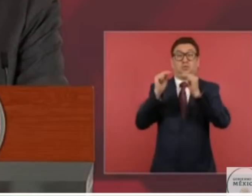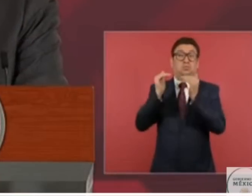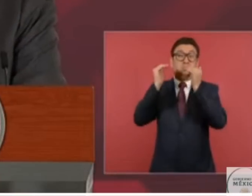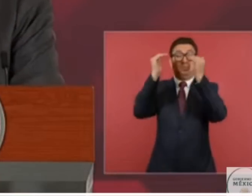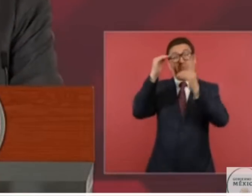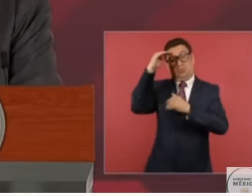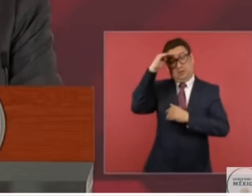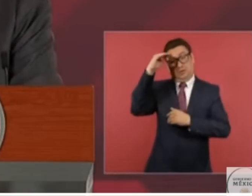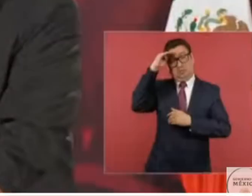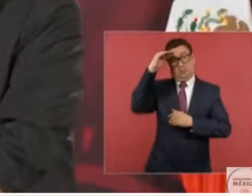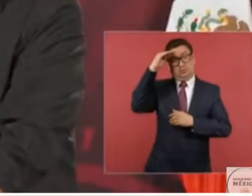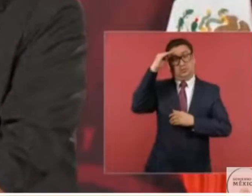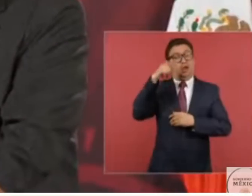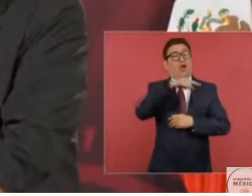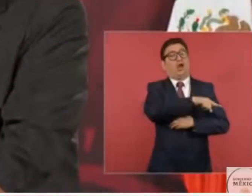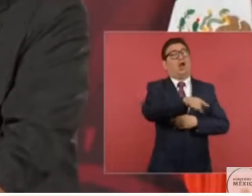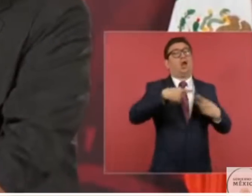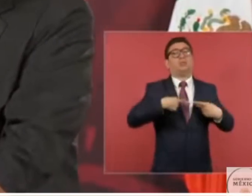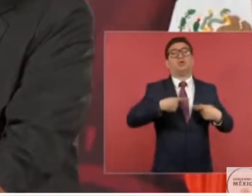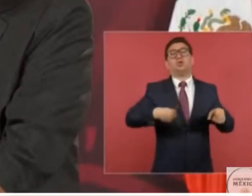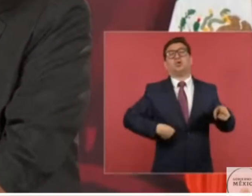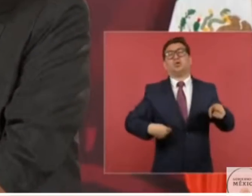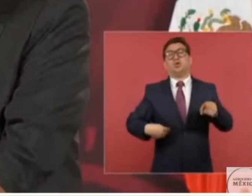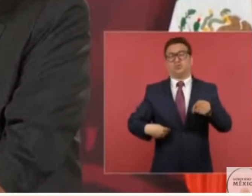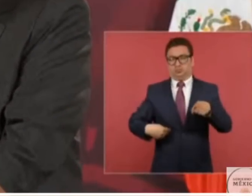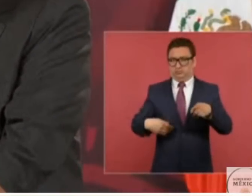corrupto? ¿O quién era el ratero?